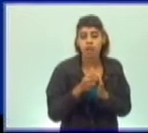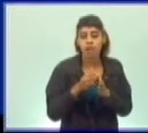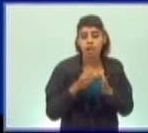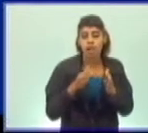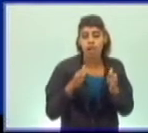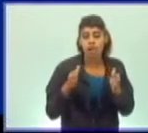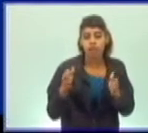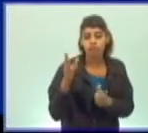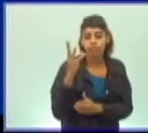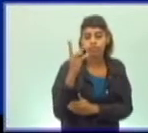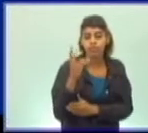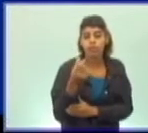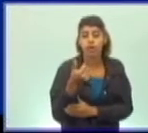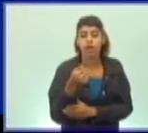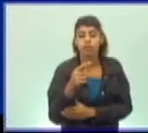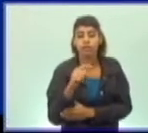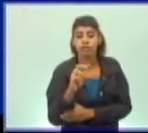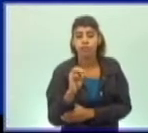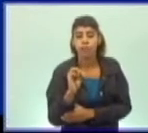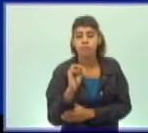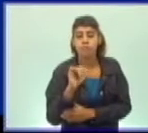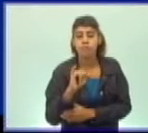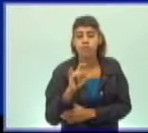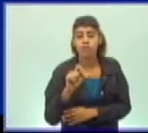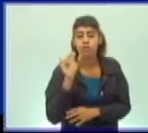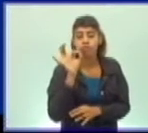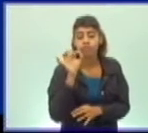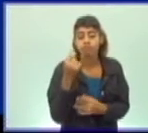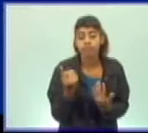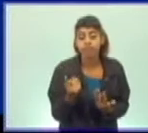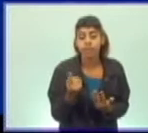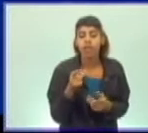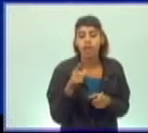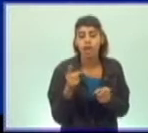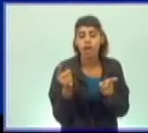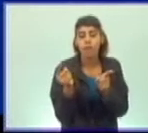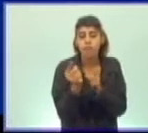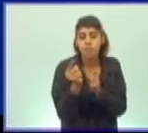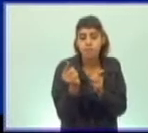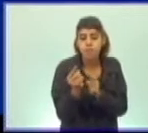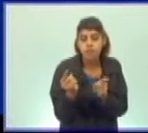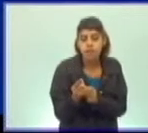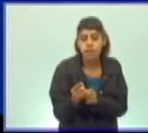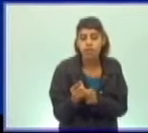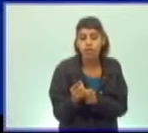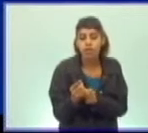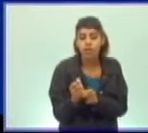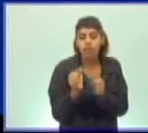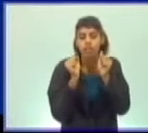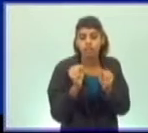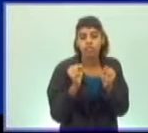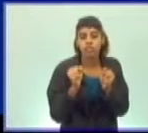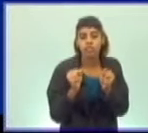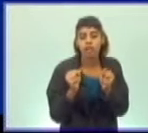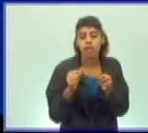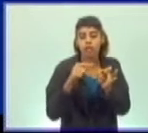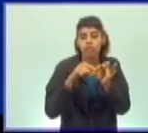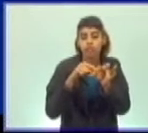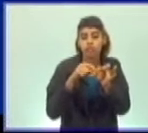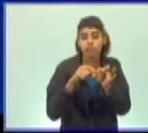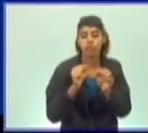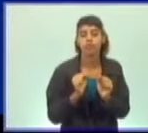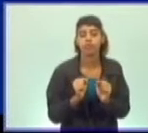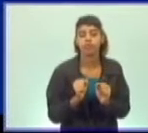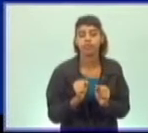atómico, este es el elemento que tiene menor carga nuclear efectiva de todos los que aparecen representados en